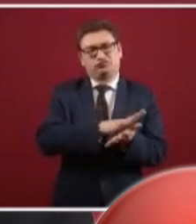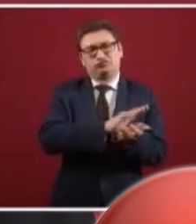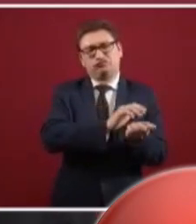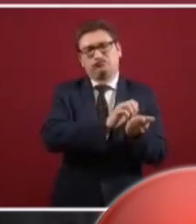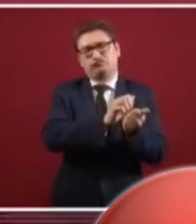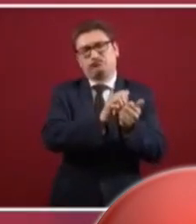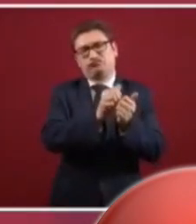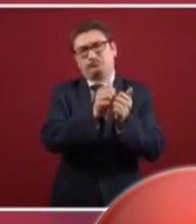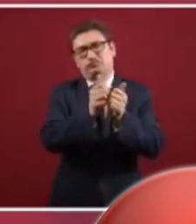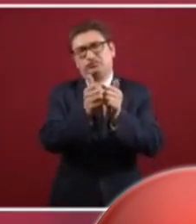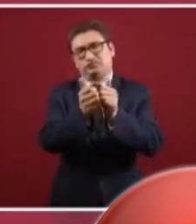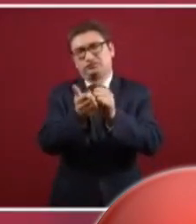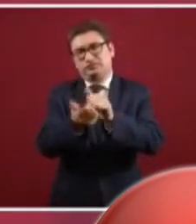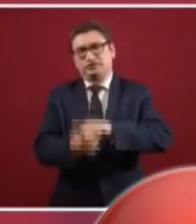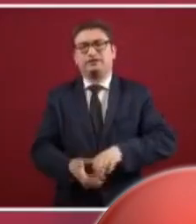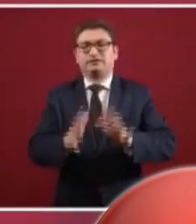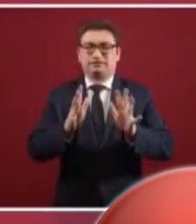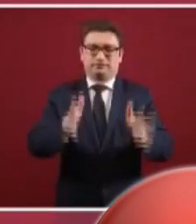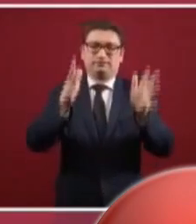ya